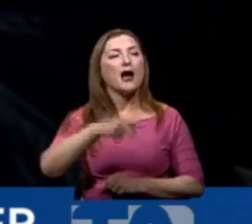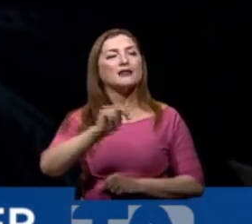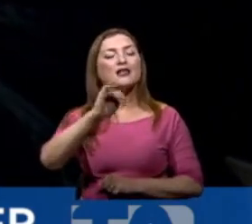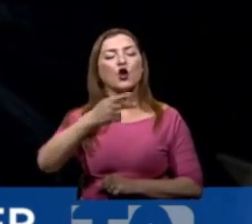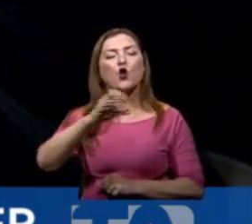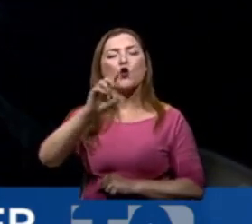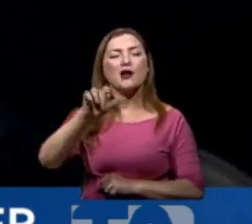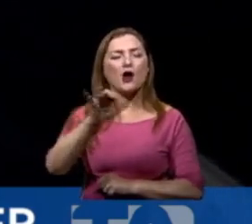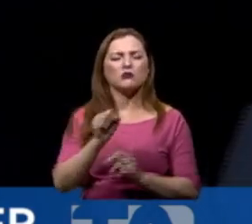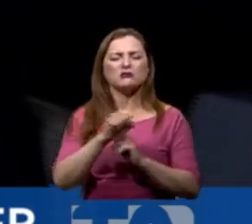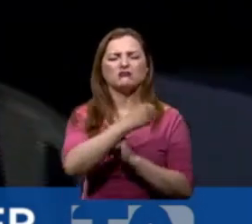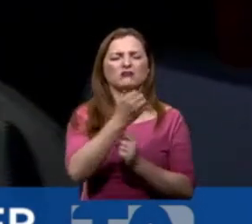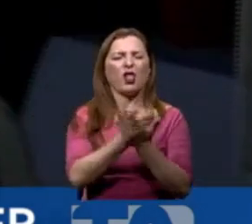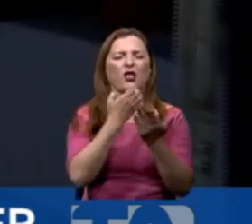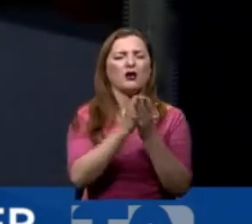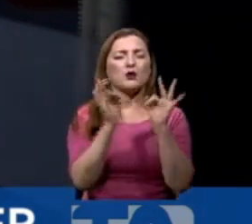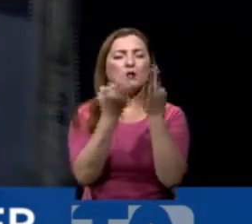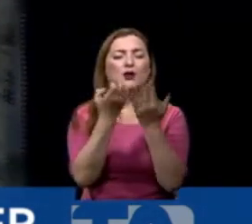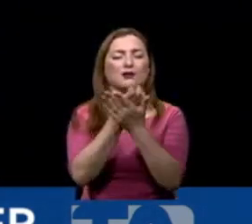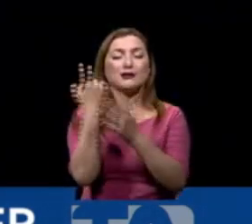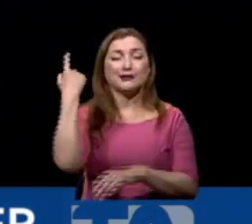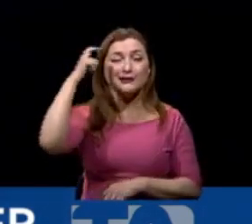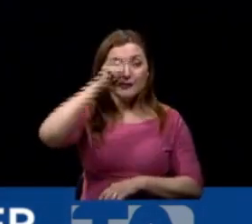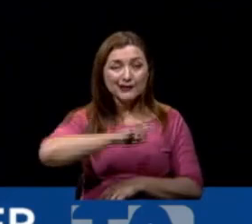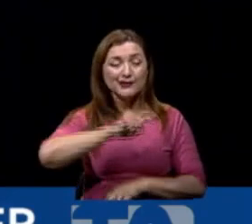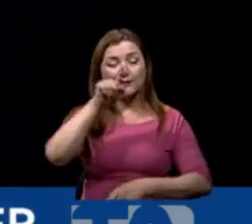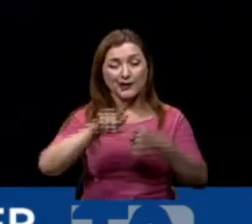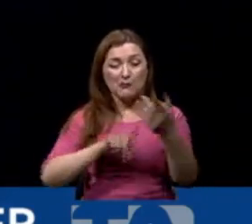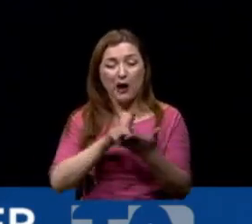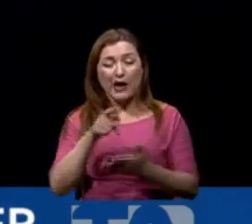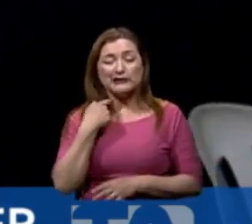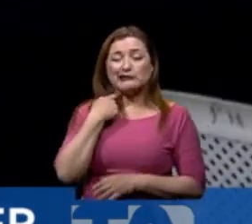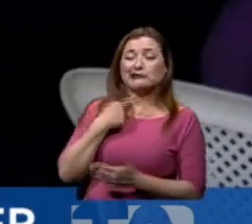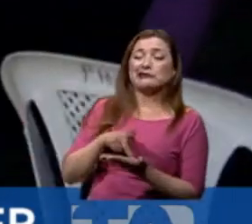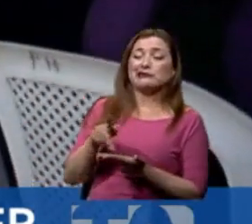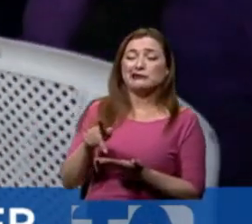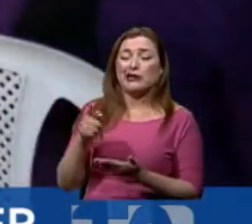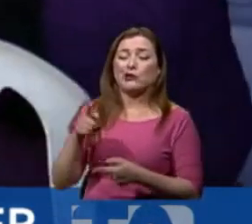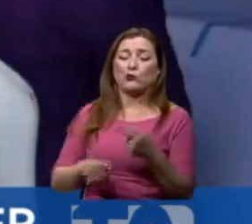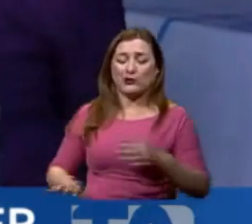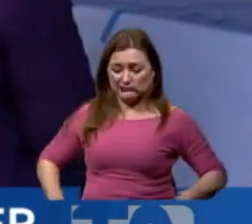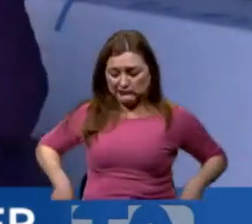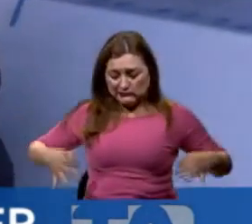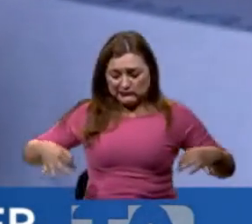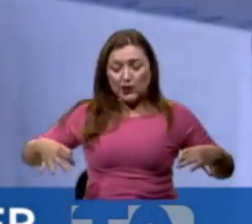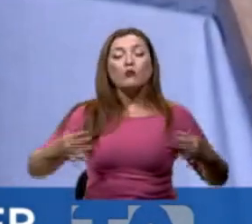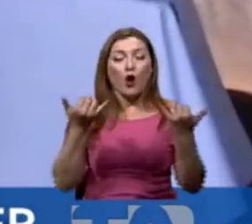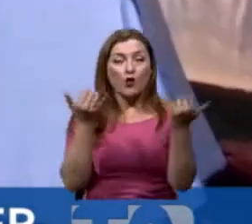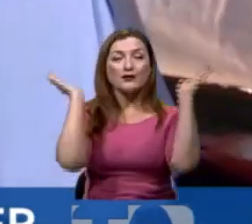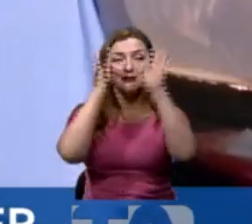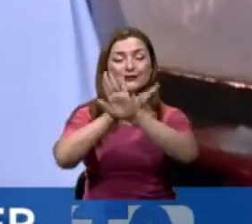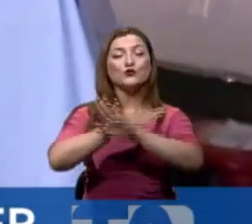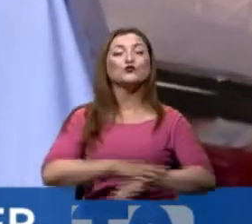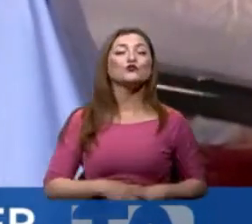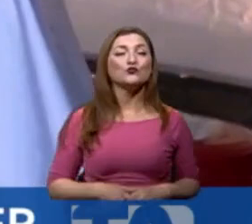económica, comprendemos, de las familias ecuatorianas es difícil, a veces no se pueden pagar un examen de estas características, pero hoy lo pueden hacer de